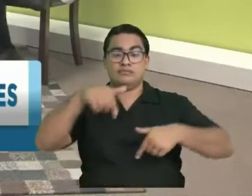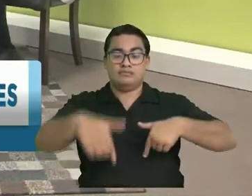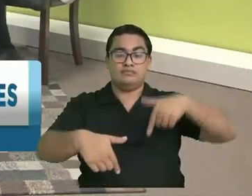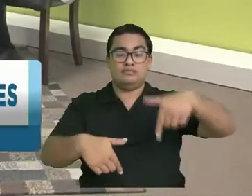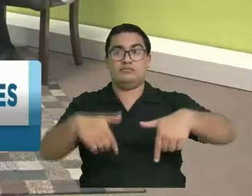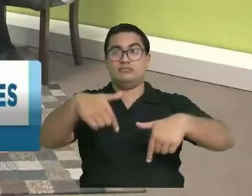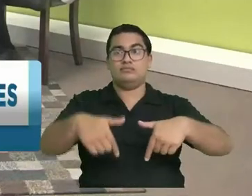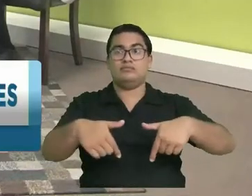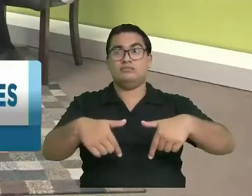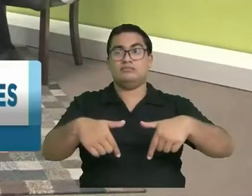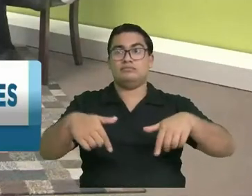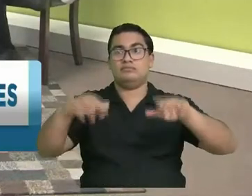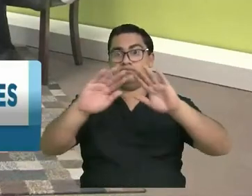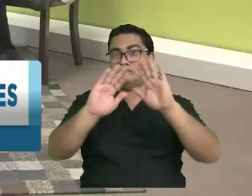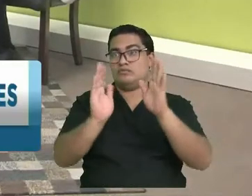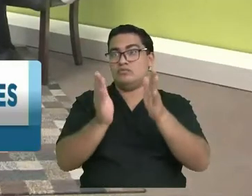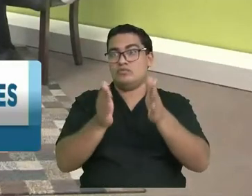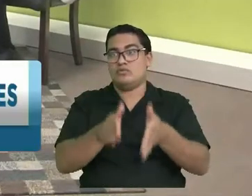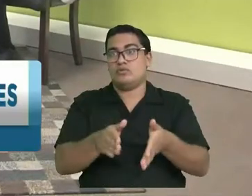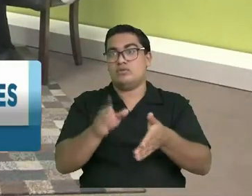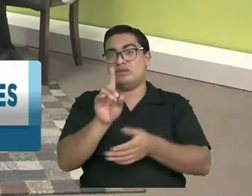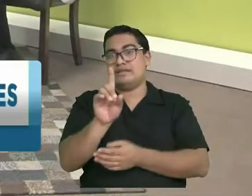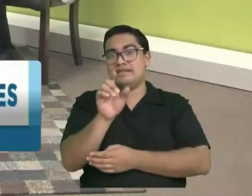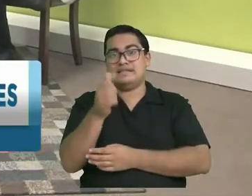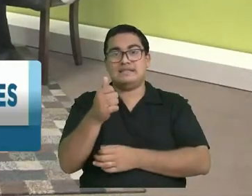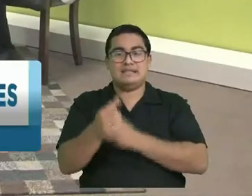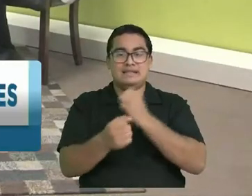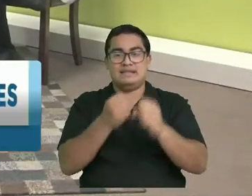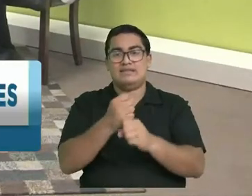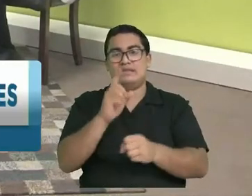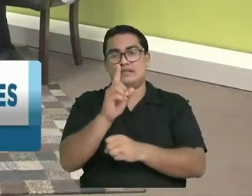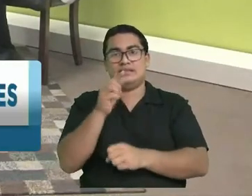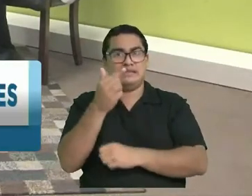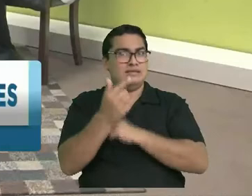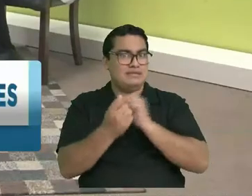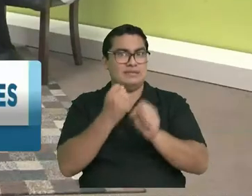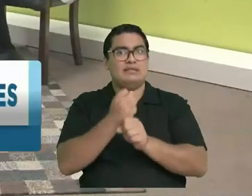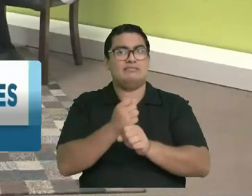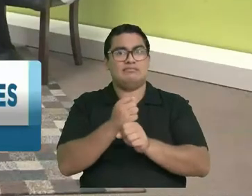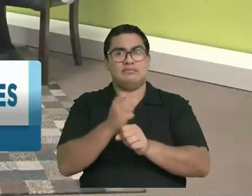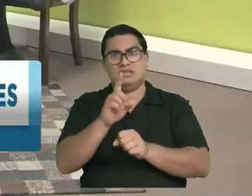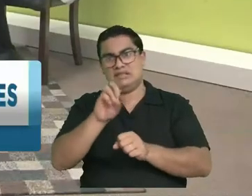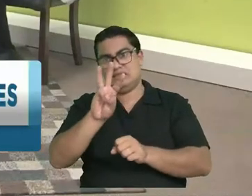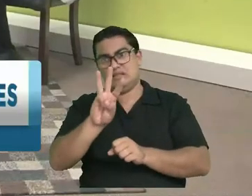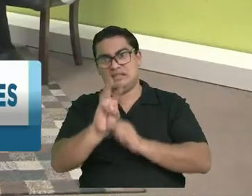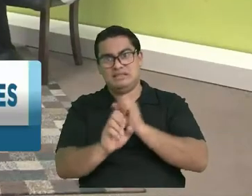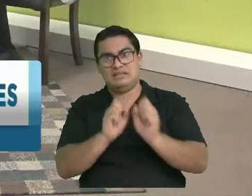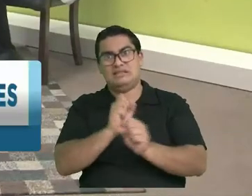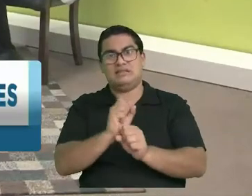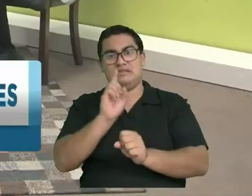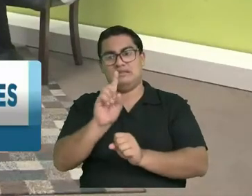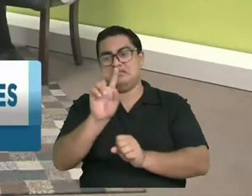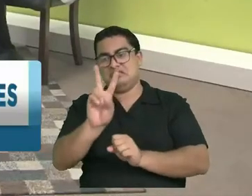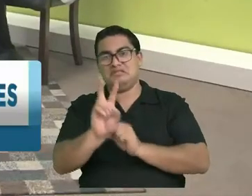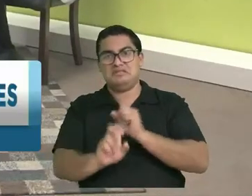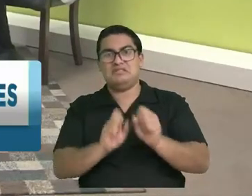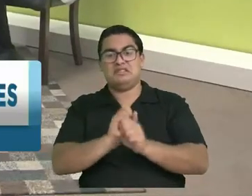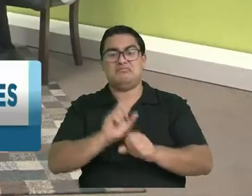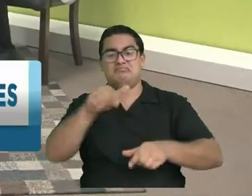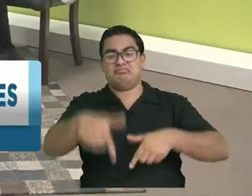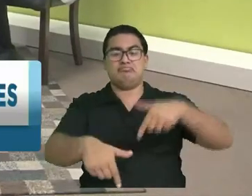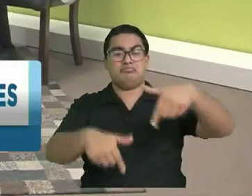las señoritas empiezan a usar tacones a los 16, 17 años. Hasta los 12, 13, 14. Así es, 13, es correcto. Y hay